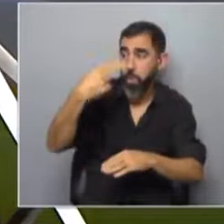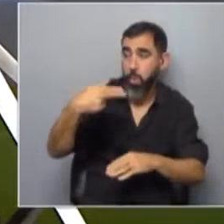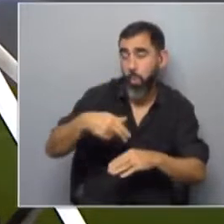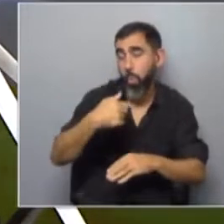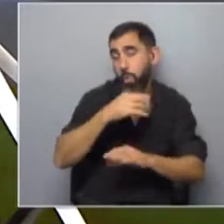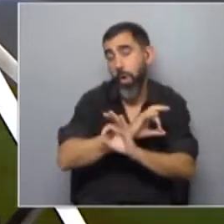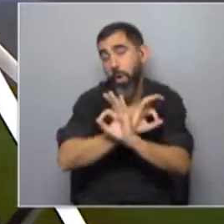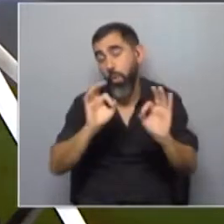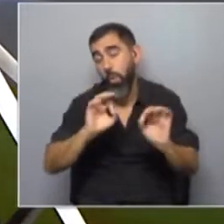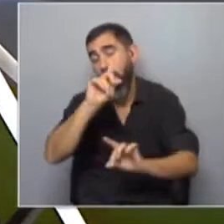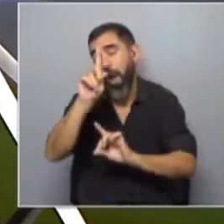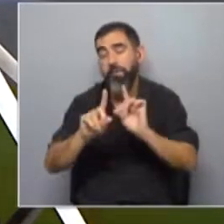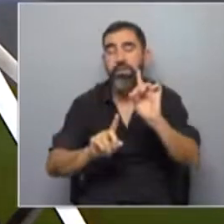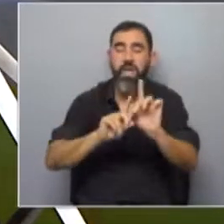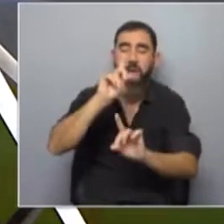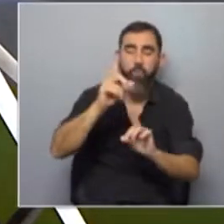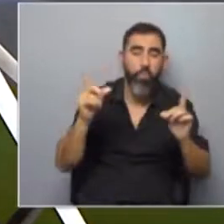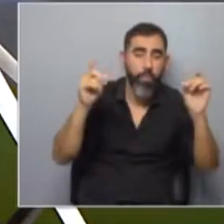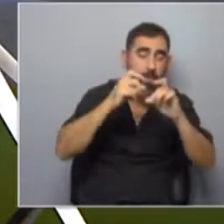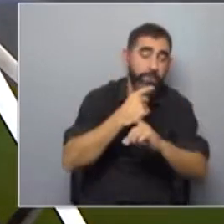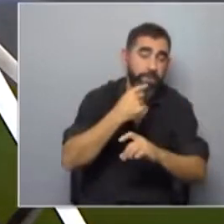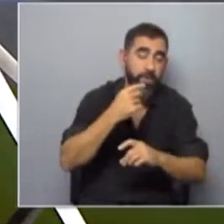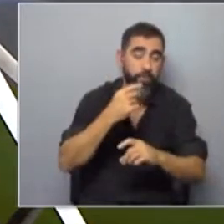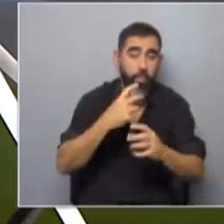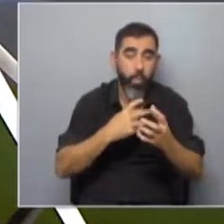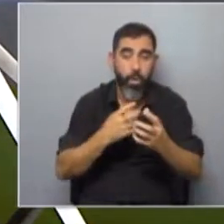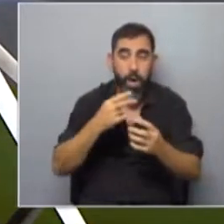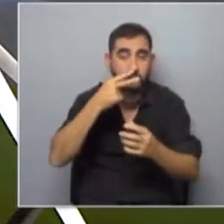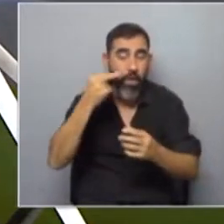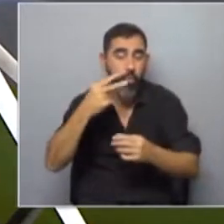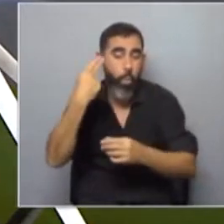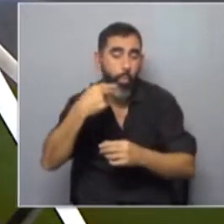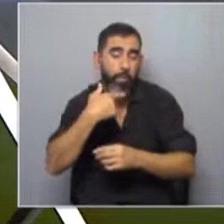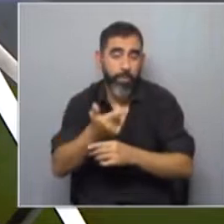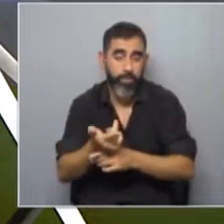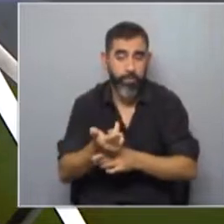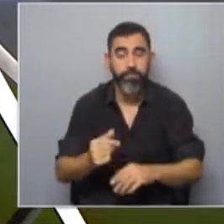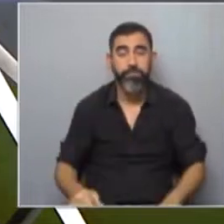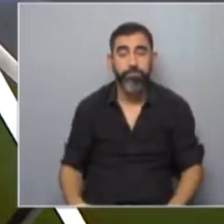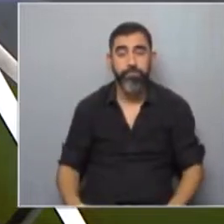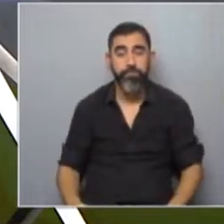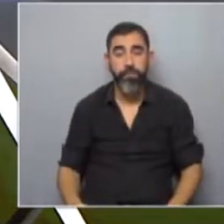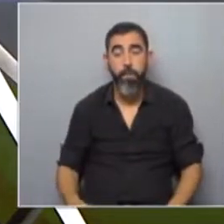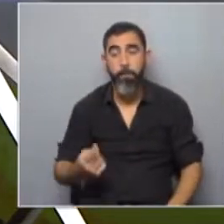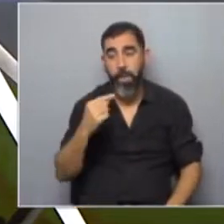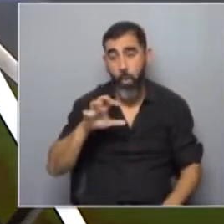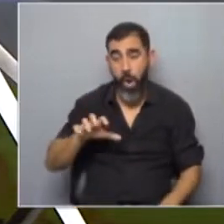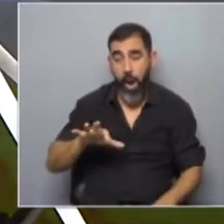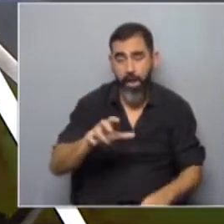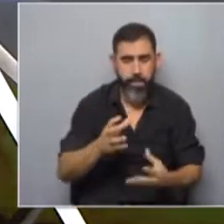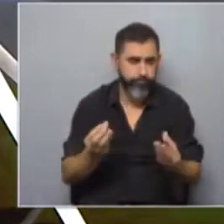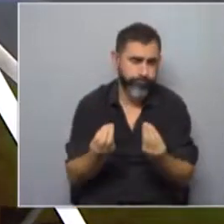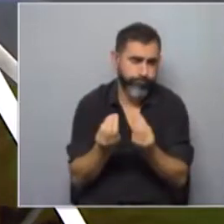son siempre muy acotados, muy a término. Y cuando hablas con las personas, cuanto más salen al